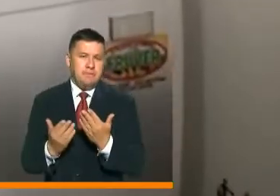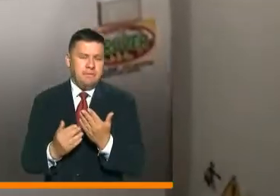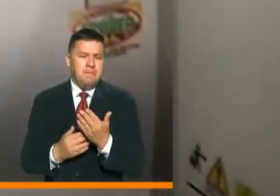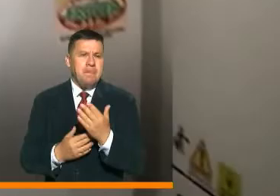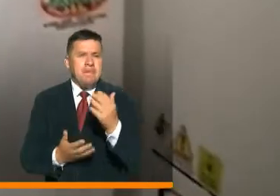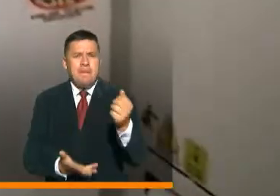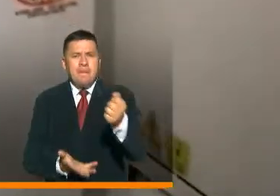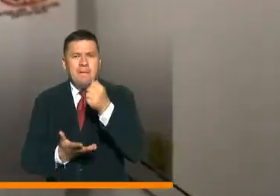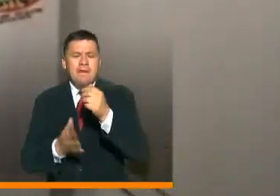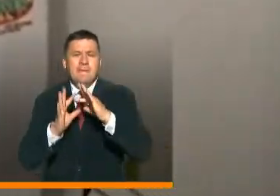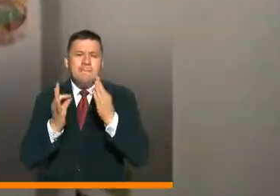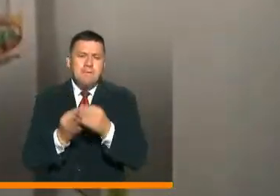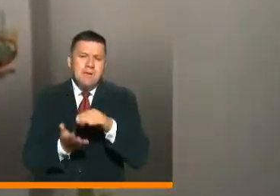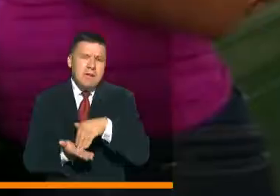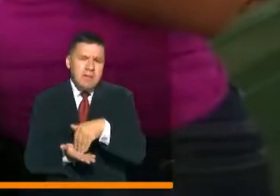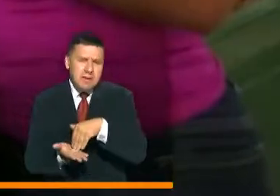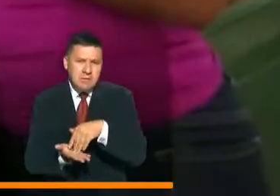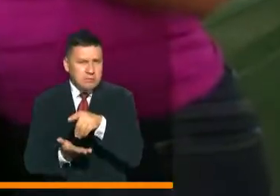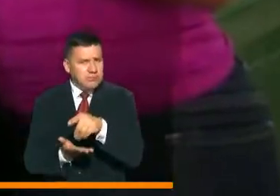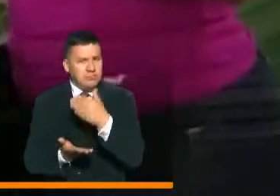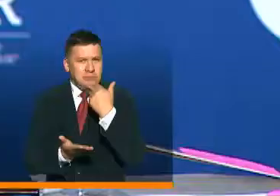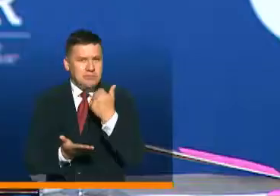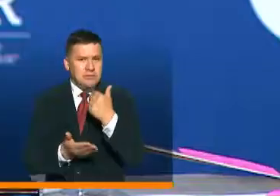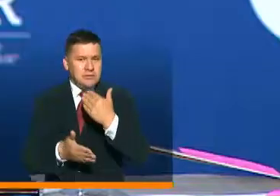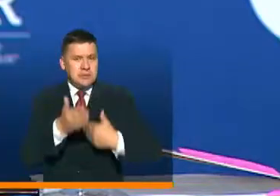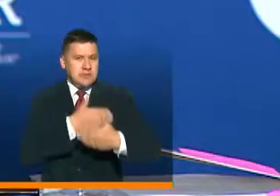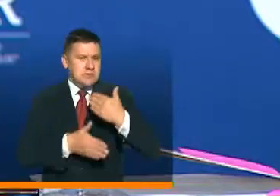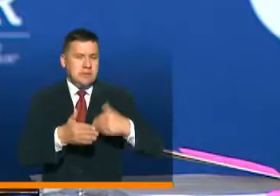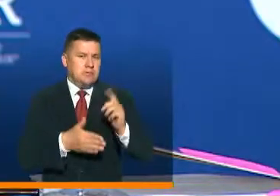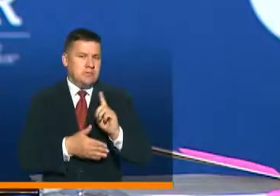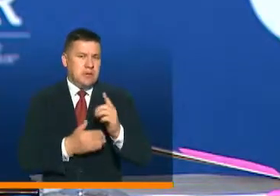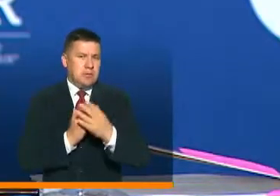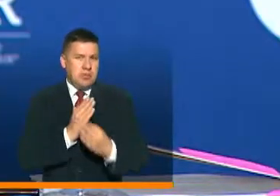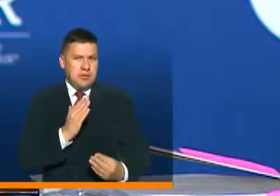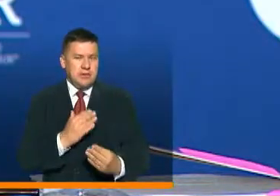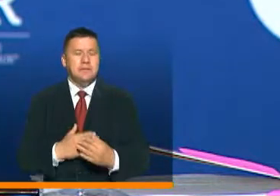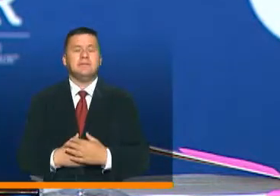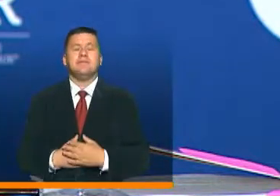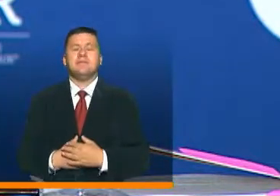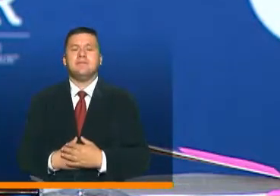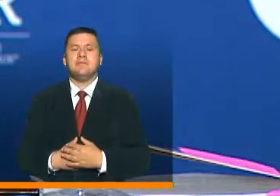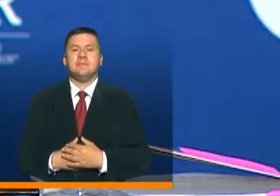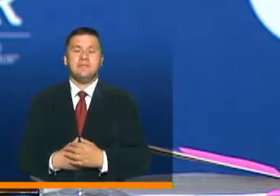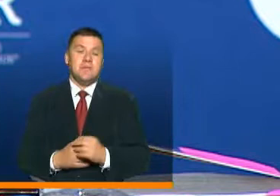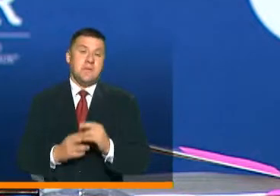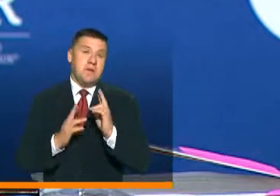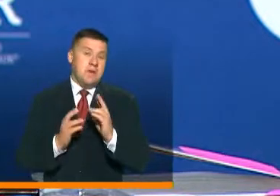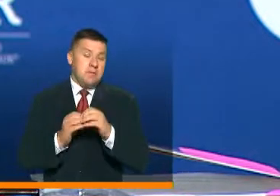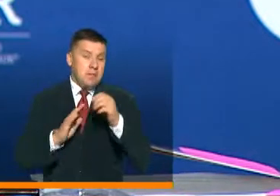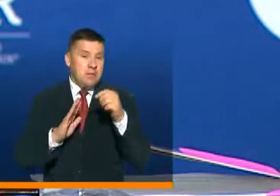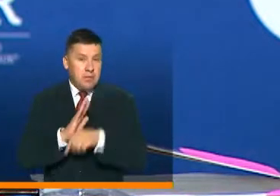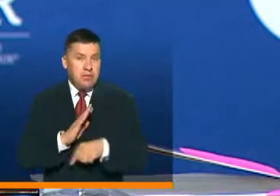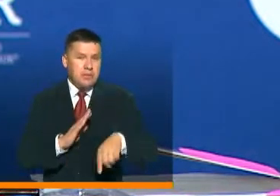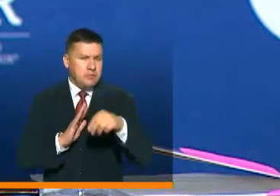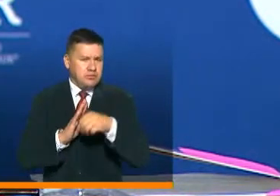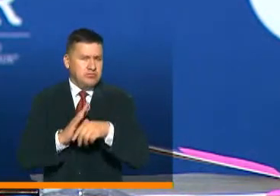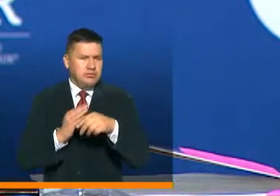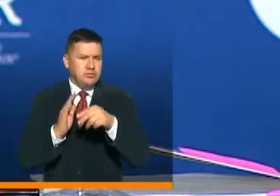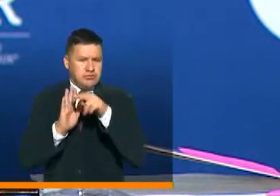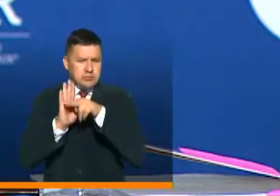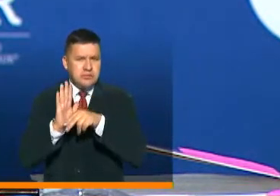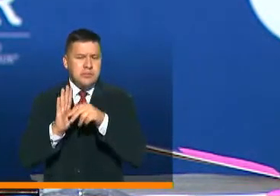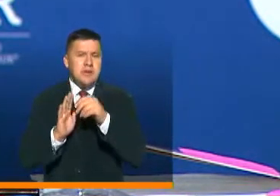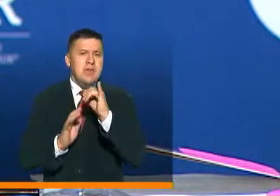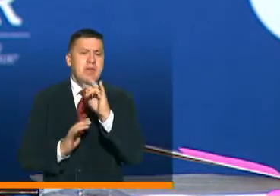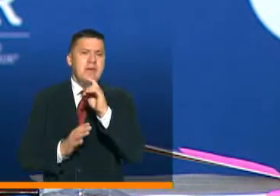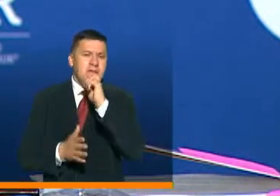esos ingresos de las familias vulnerables para evitar retrocesos en materia de pobreza. Esperamos profundizar los instrumentos de